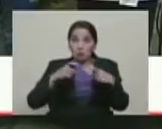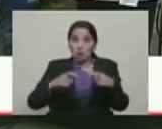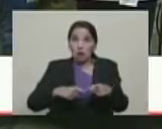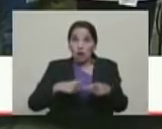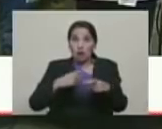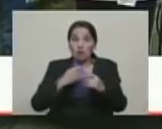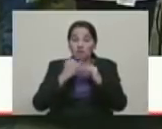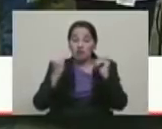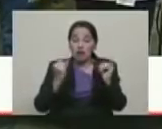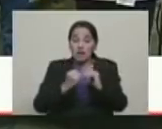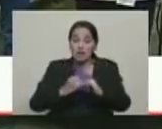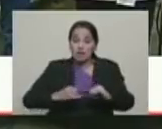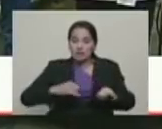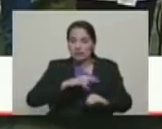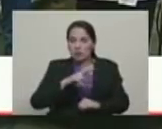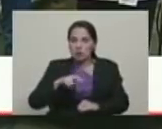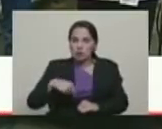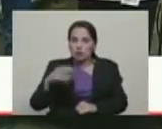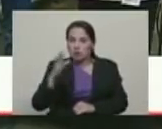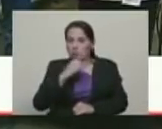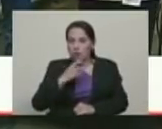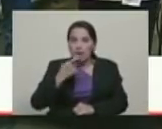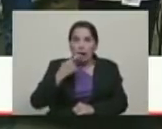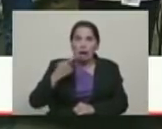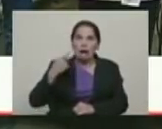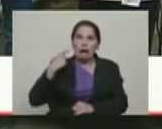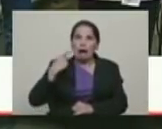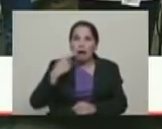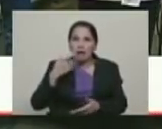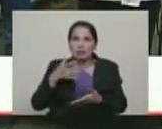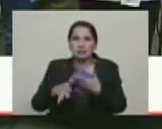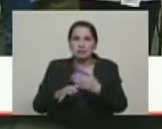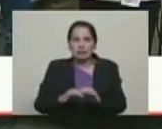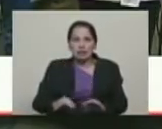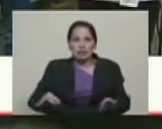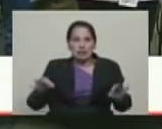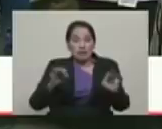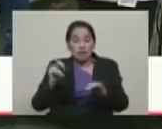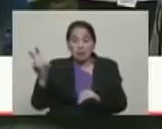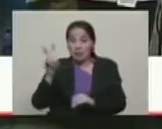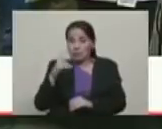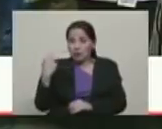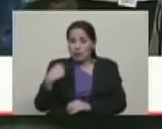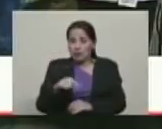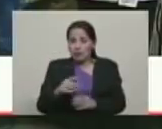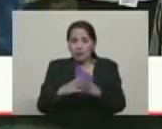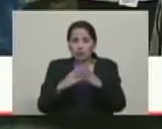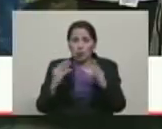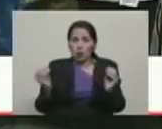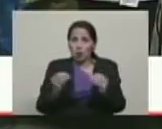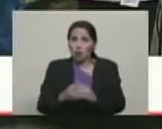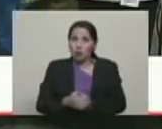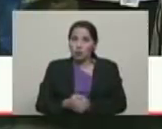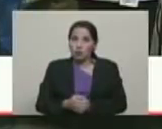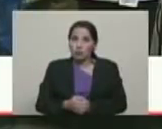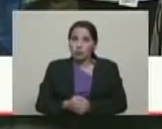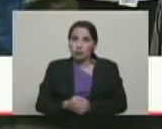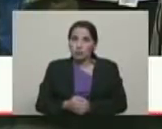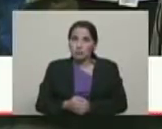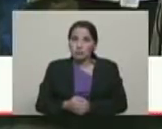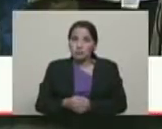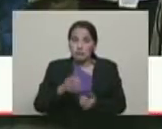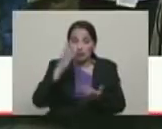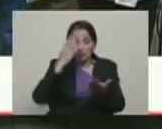sin depender de nadie, sin depender de nadie. Venezuela lo tiene todo y tengo la